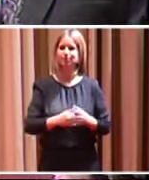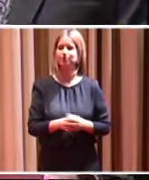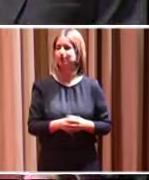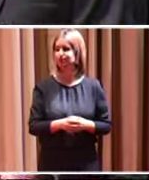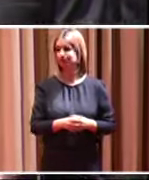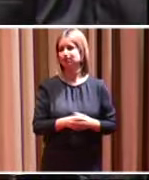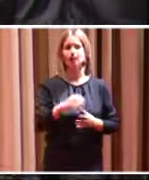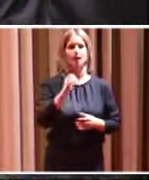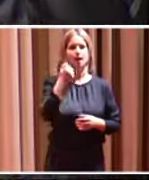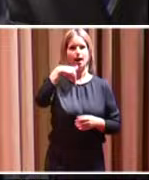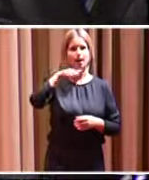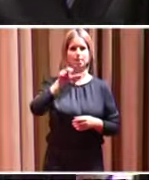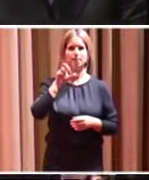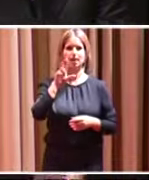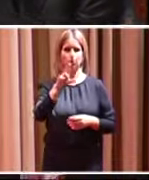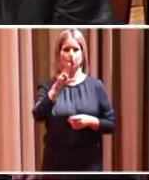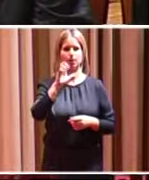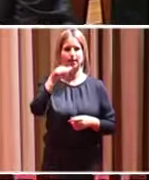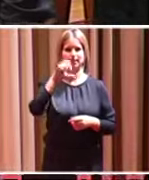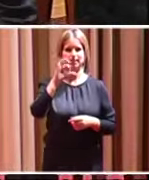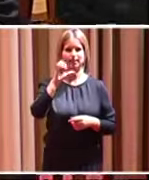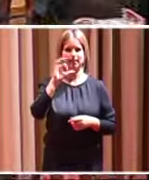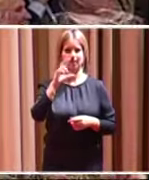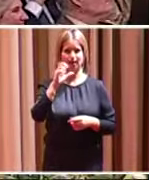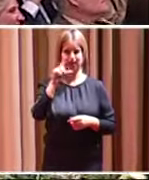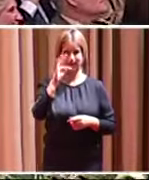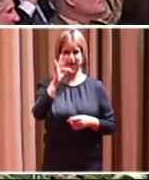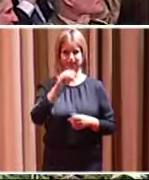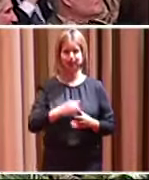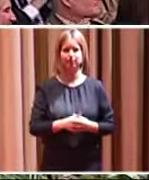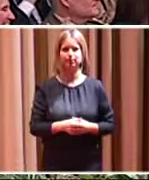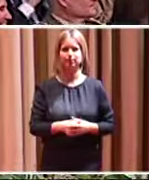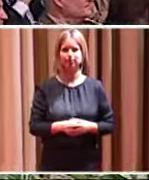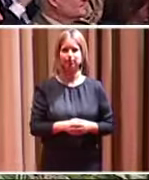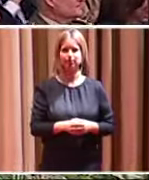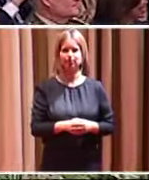Y Don Amador Enseñat Iberea.